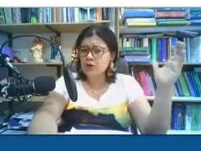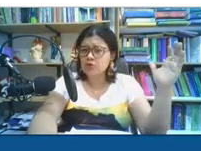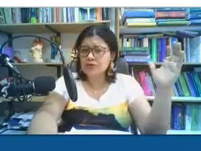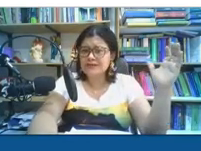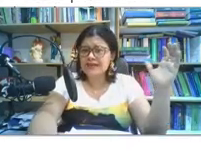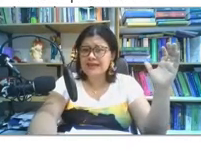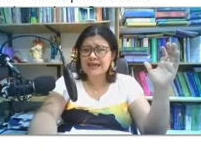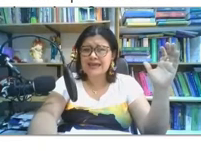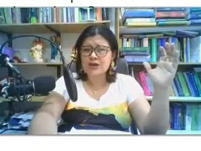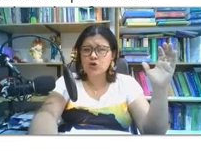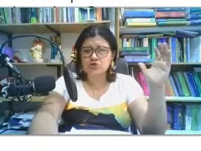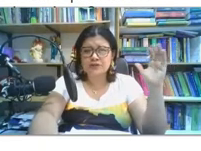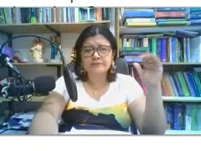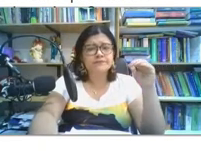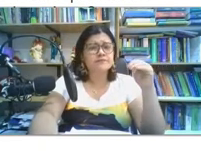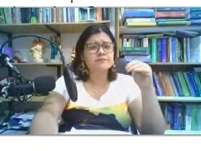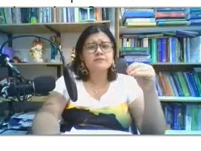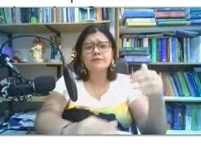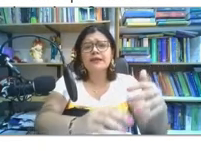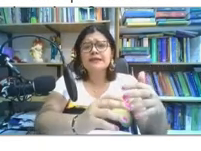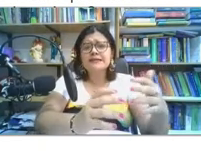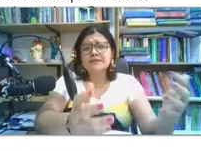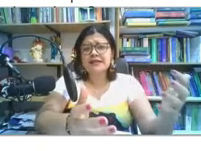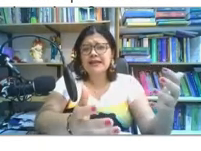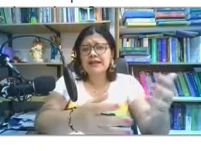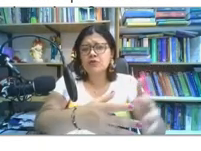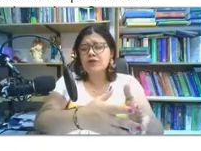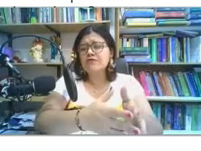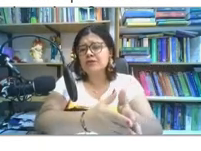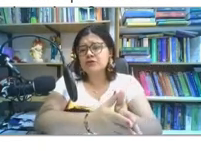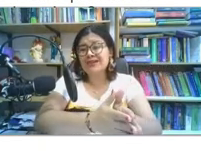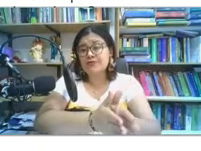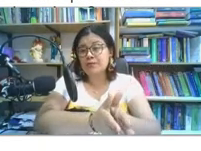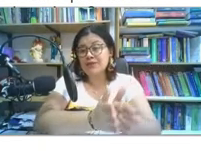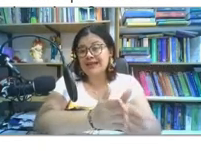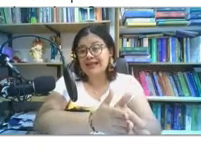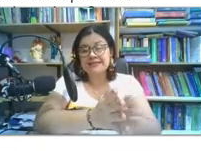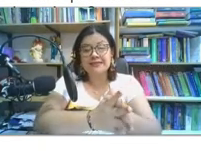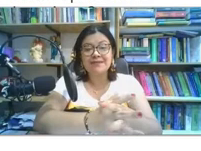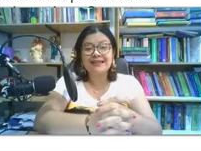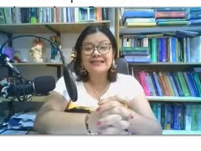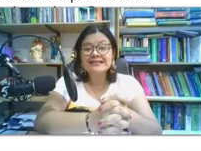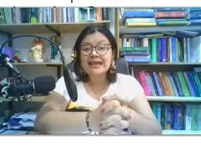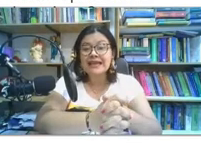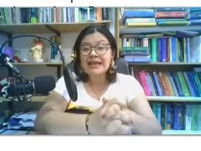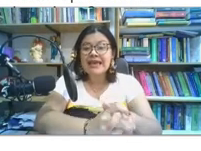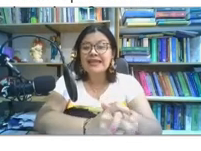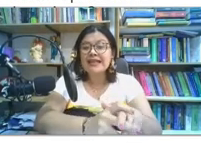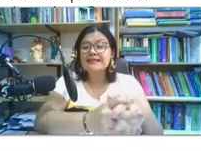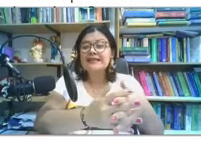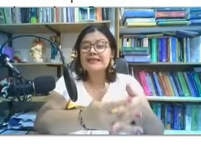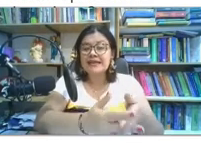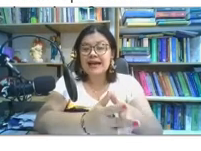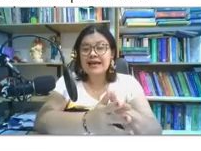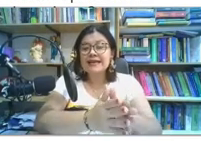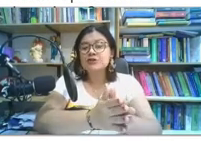que lo primero que tú tienes que conocer se empiezan a agendar una información que fue publicada recientemente el 17 en el